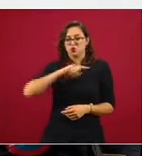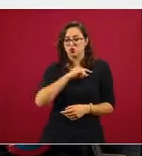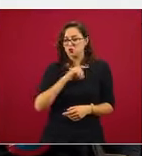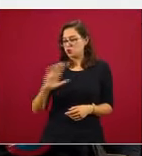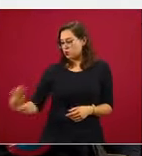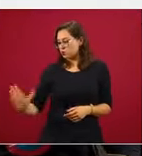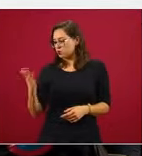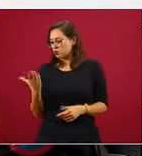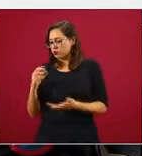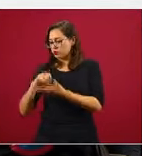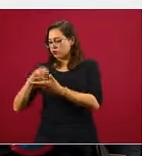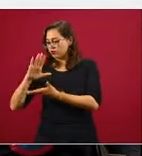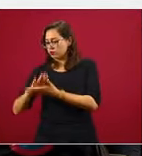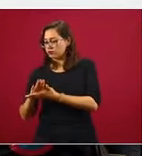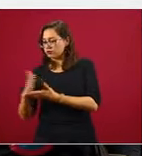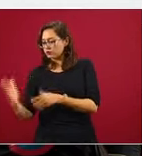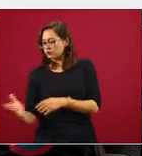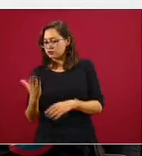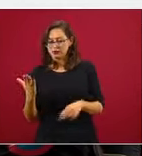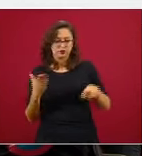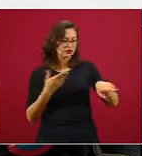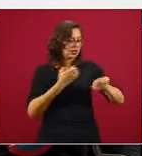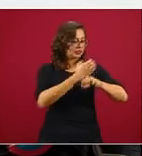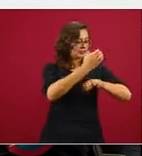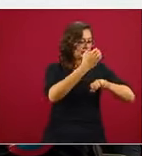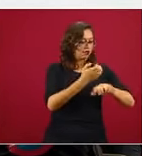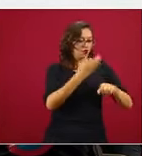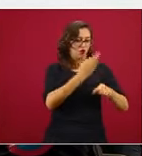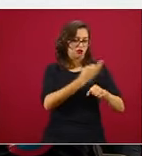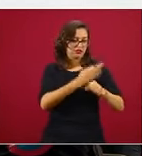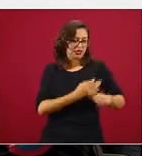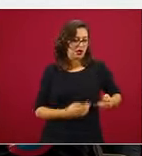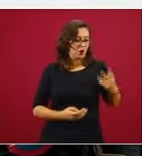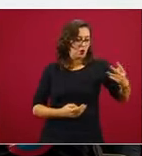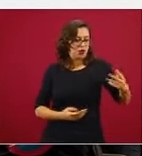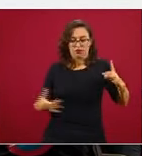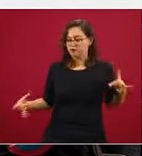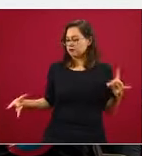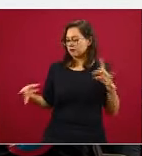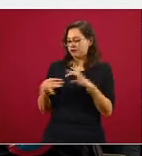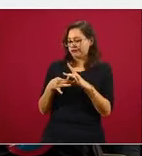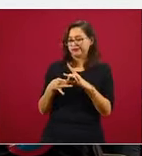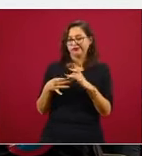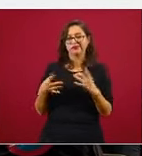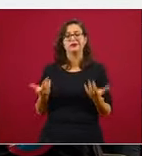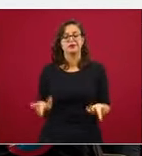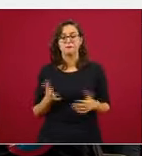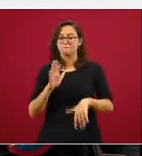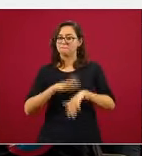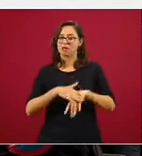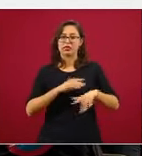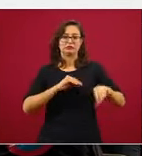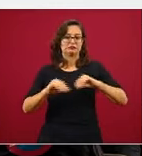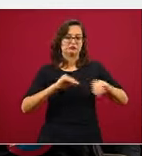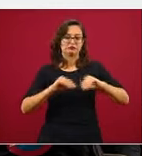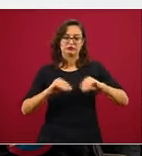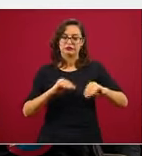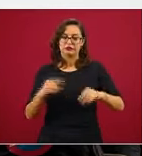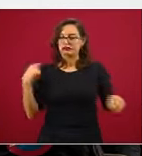reporte de movilidad que dará en unos momentos más el doctor Cortés, han presentado precisamente la mayor movilidad en las